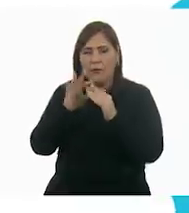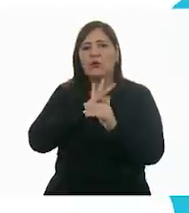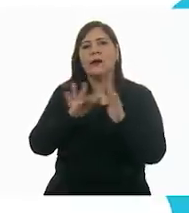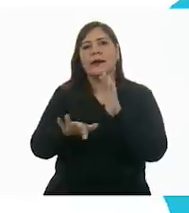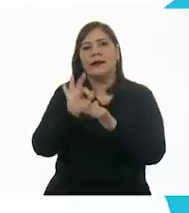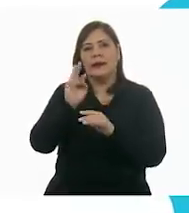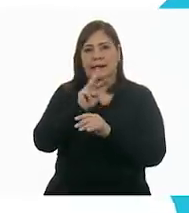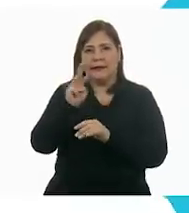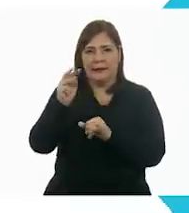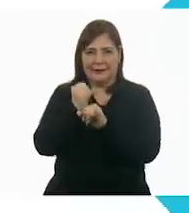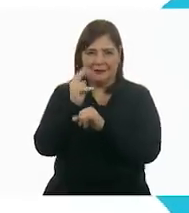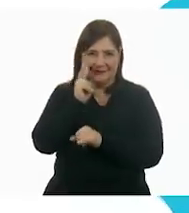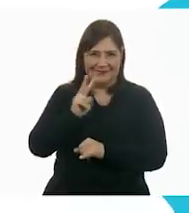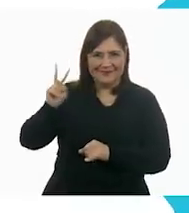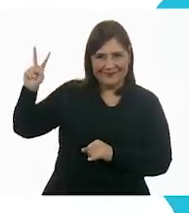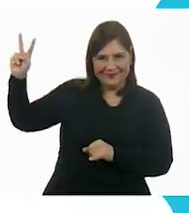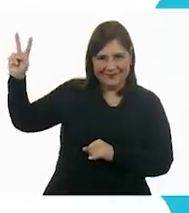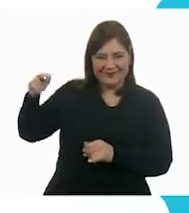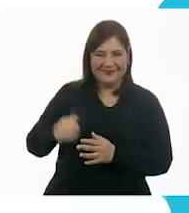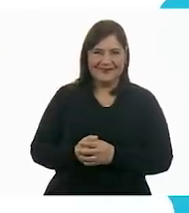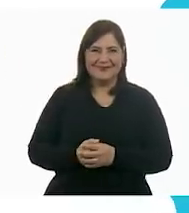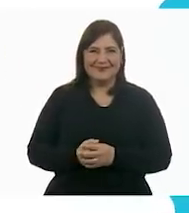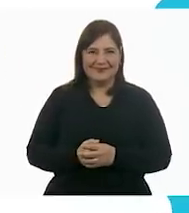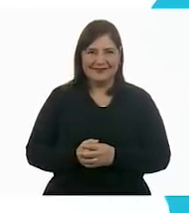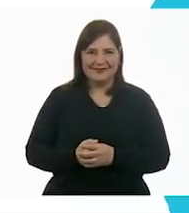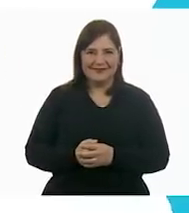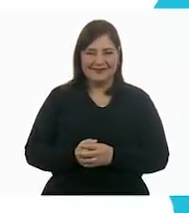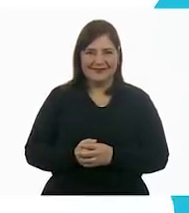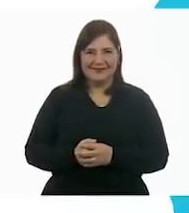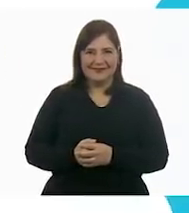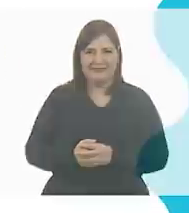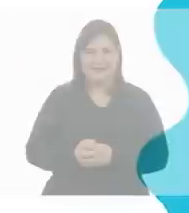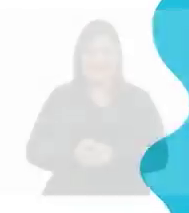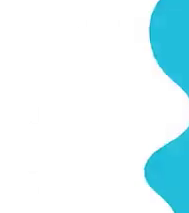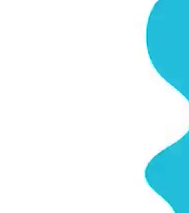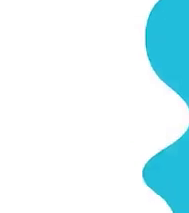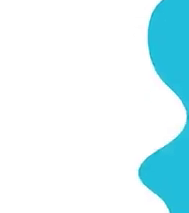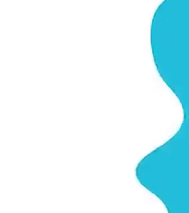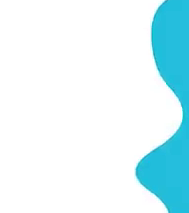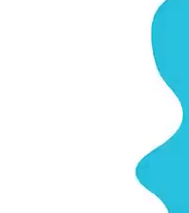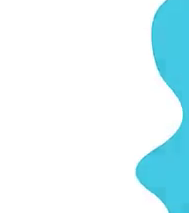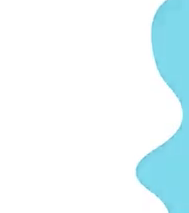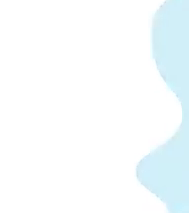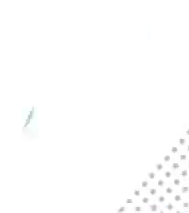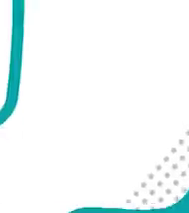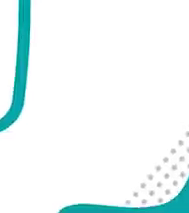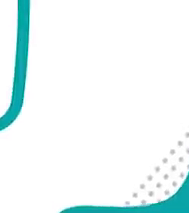siguiente liga: aprendeencasa.cep.gob.mx.